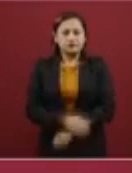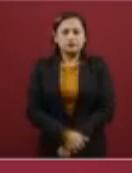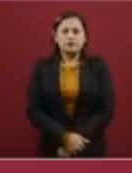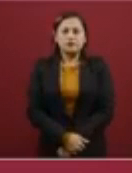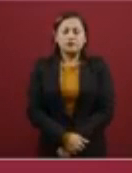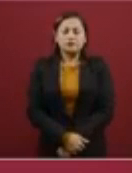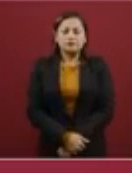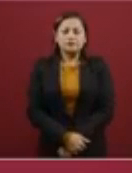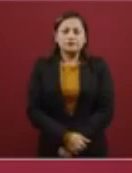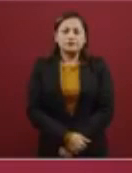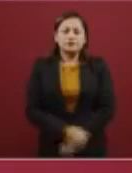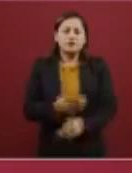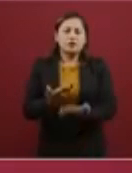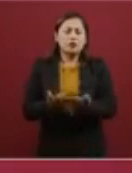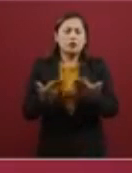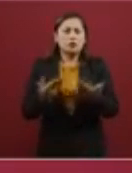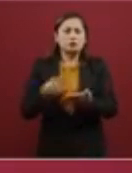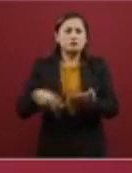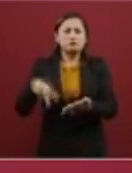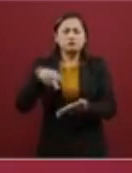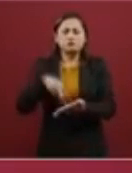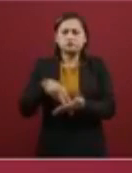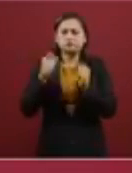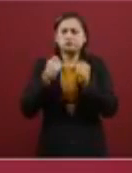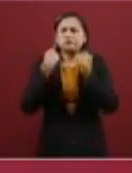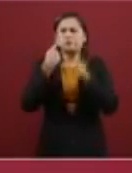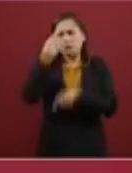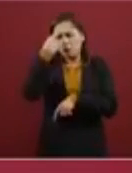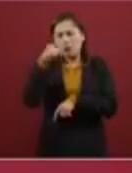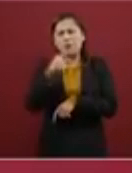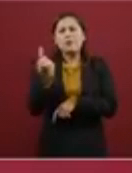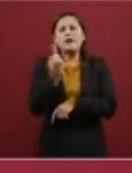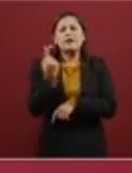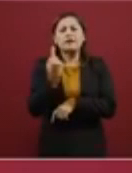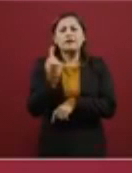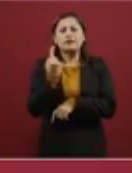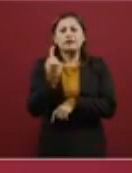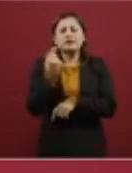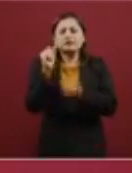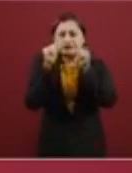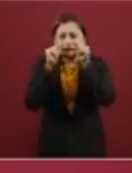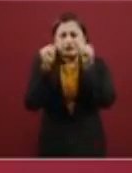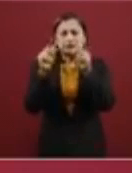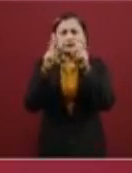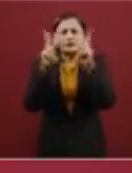para atender el principal problema, que es el de la inseguridad y de la violencia.